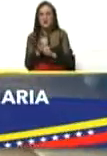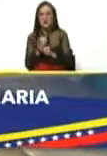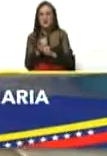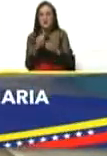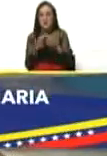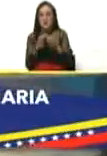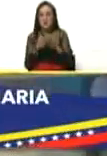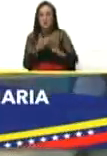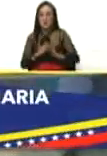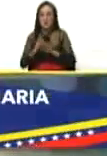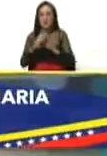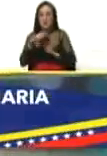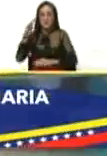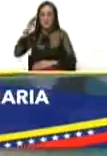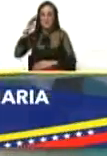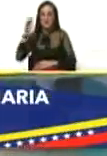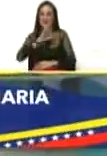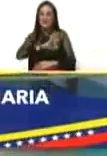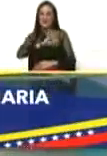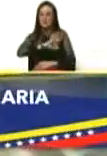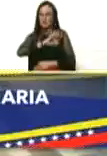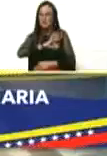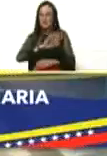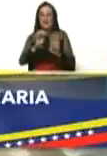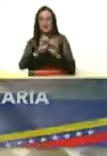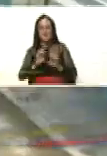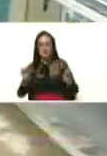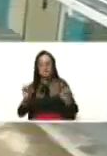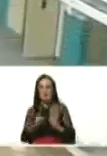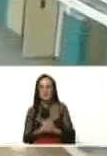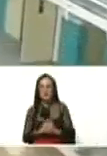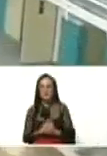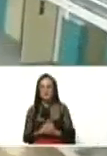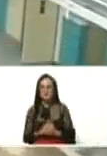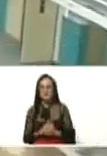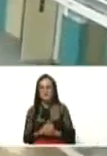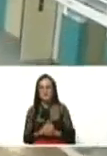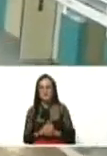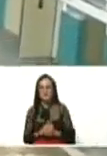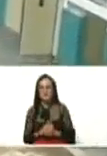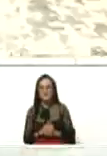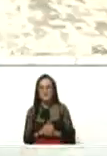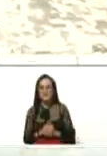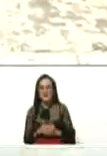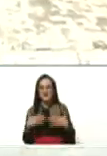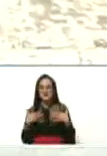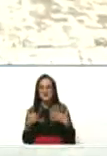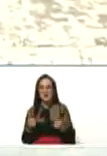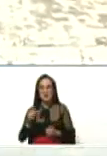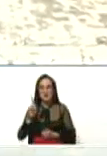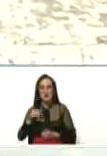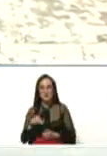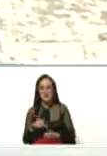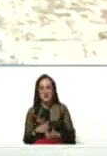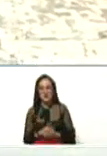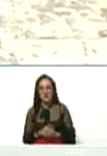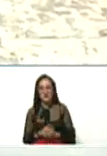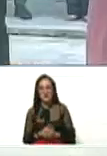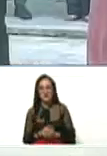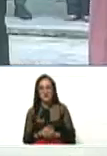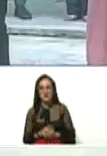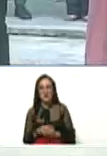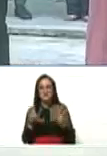brigadas comunitarias militares, de educación en este caso, y de salud también, pero en este caso estamos hablando